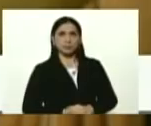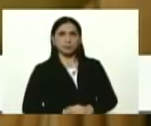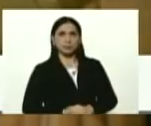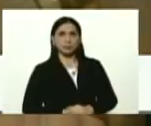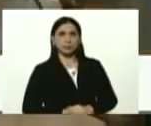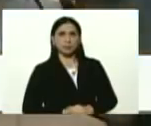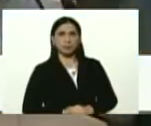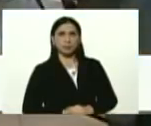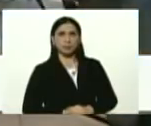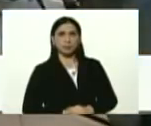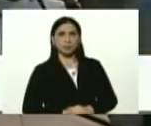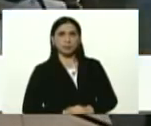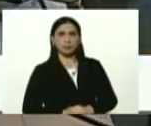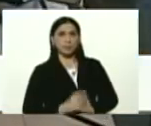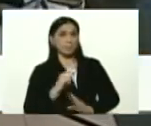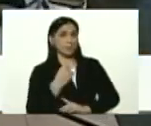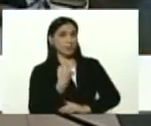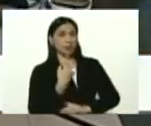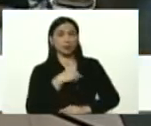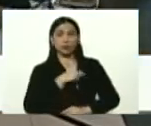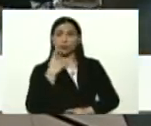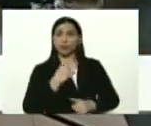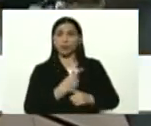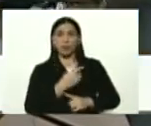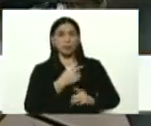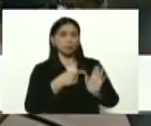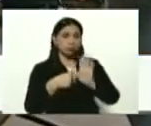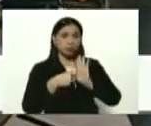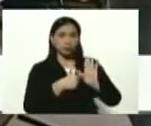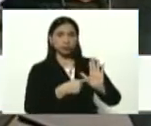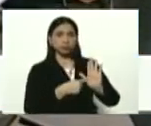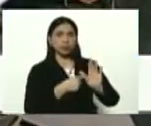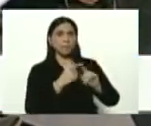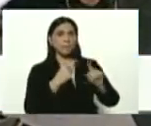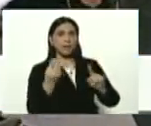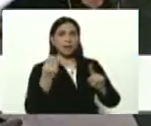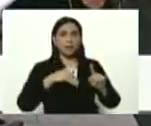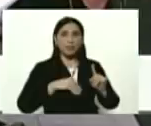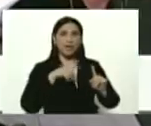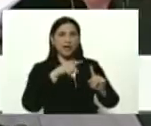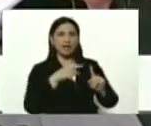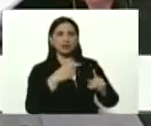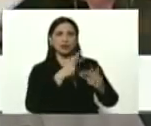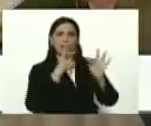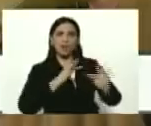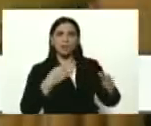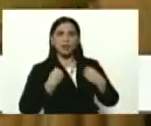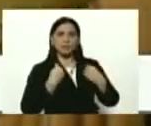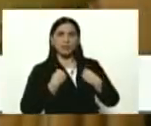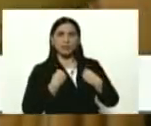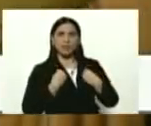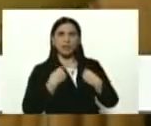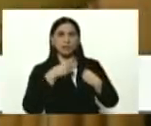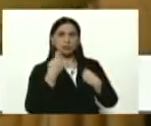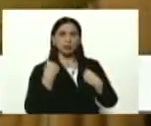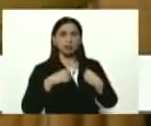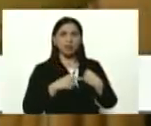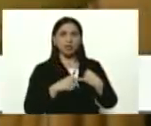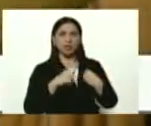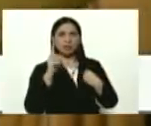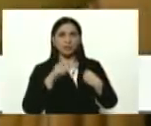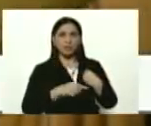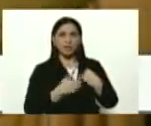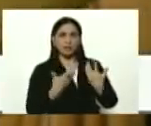en cada uno de nosotros. Claro que sí. Eso es lo primero que nosotros queremos demostrar, pero que además es un estilo de vida, que esto tiene que ver con